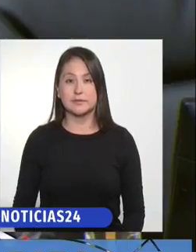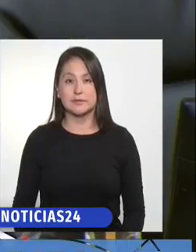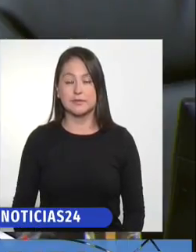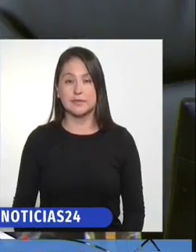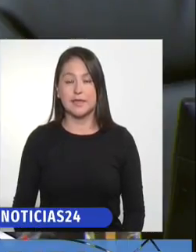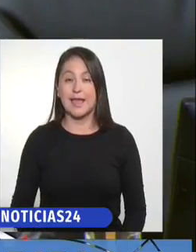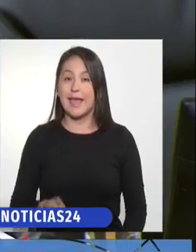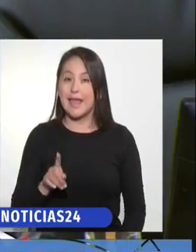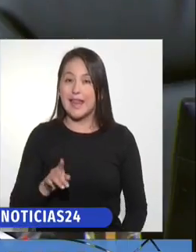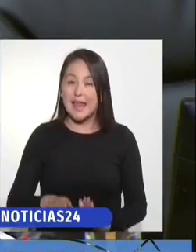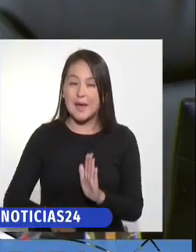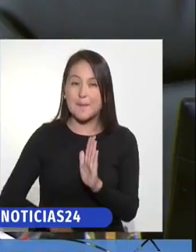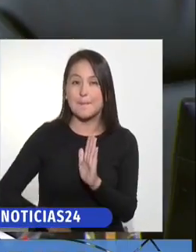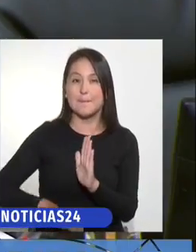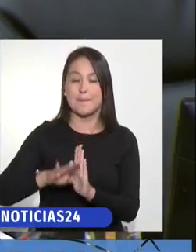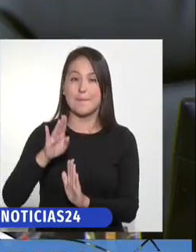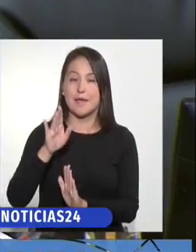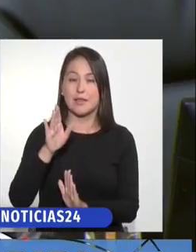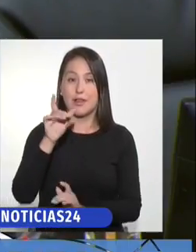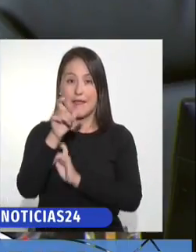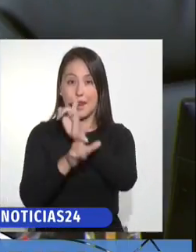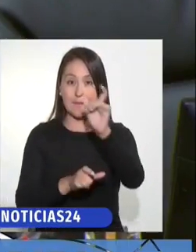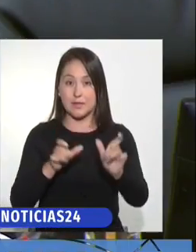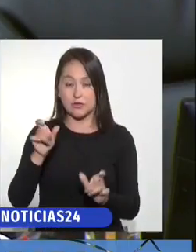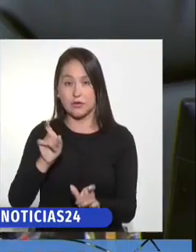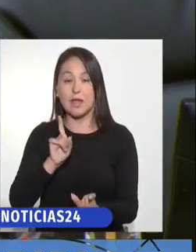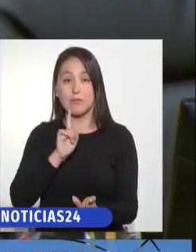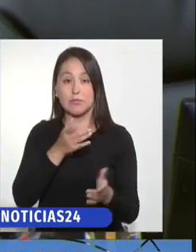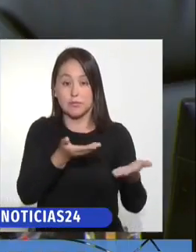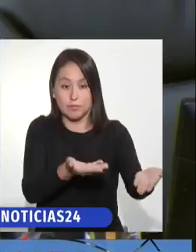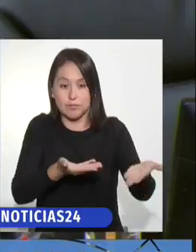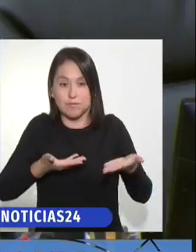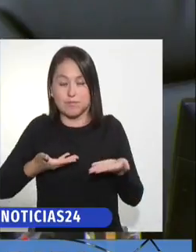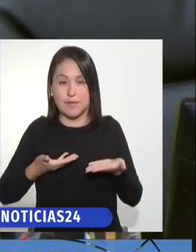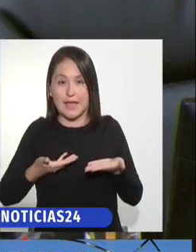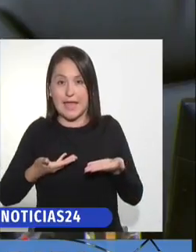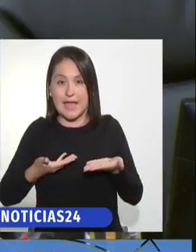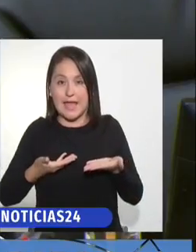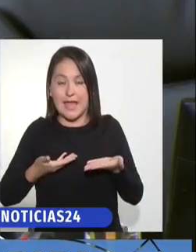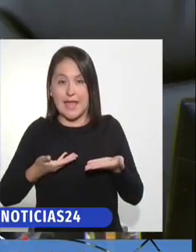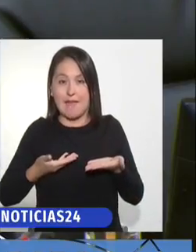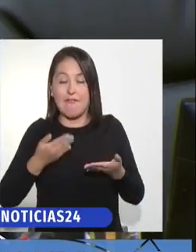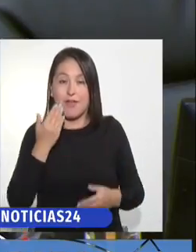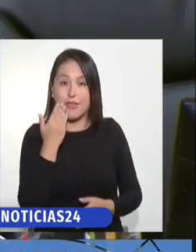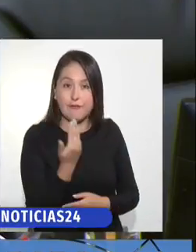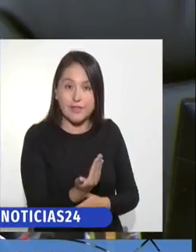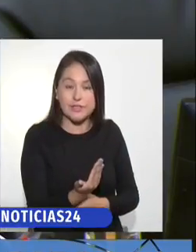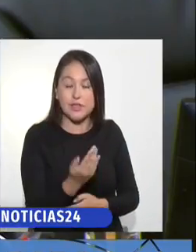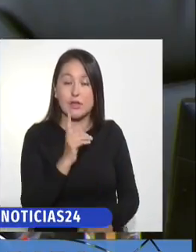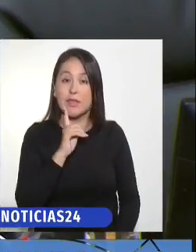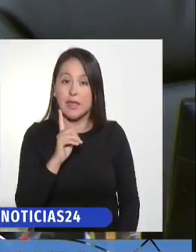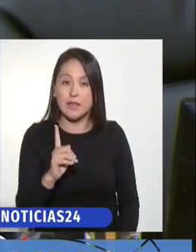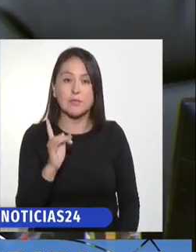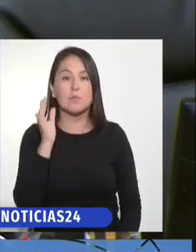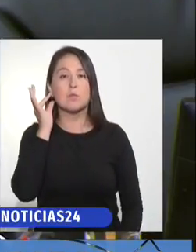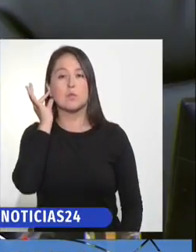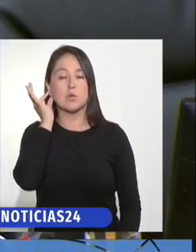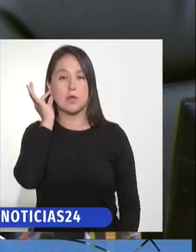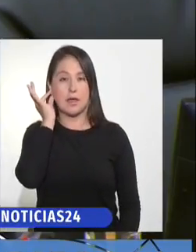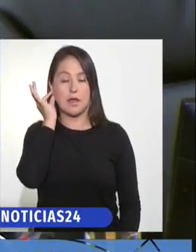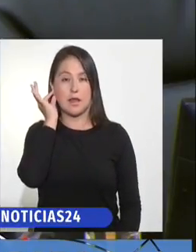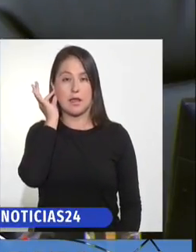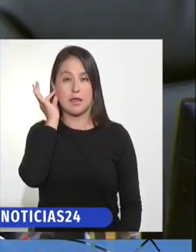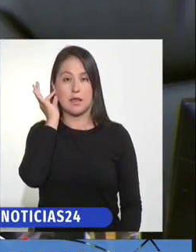la gran mayoría. Escuchamos la intervención del senador de RN, José García Ruminot, a esta hora de la tarde, 17 horas con 5 minutos, cuando se discute en el